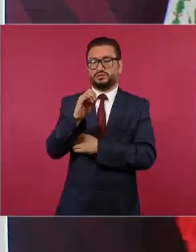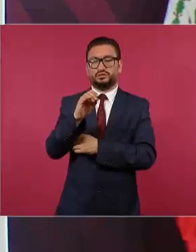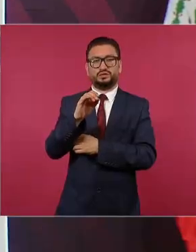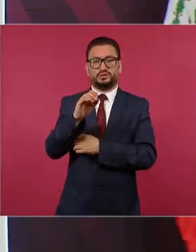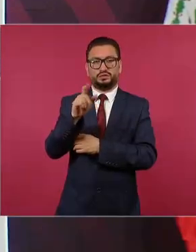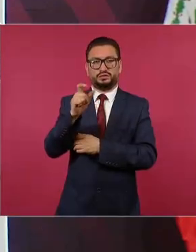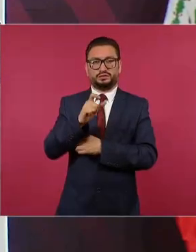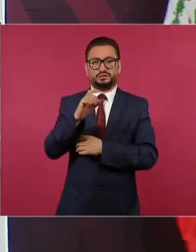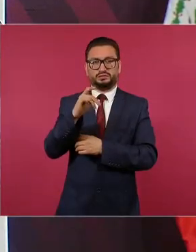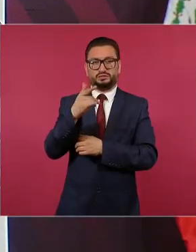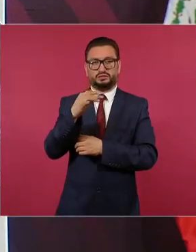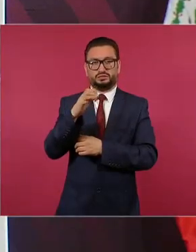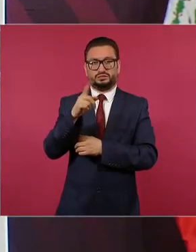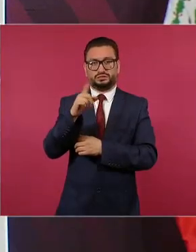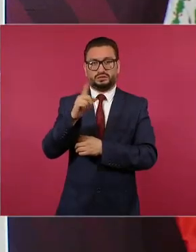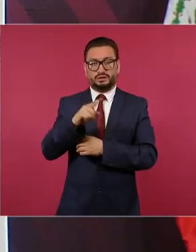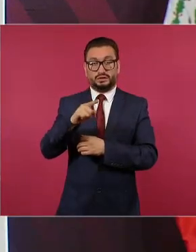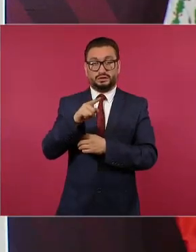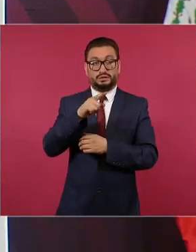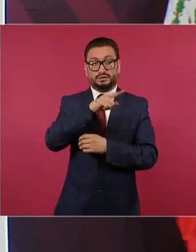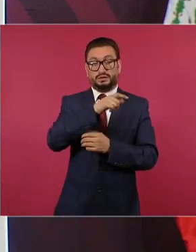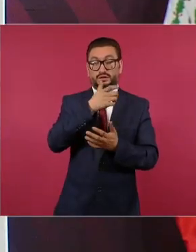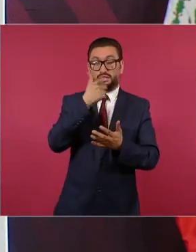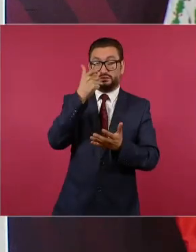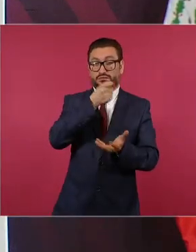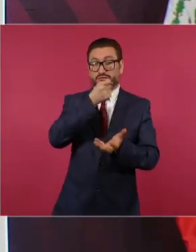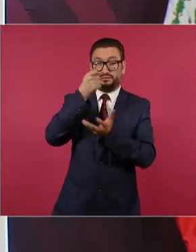que se dedica